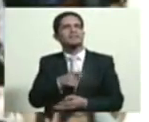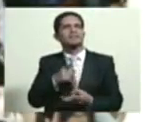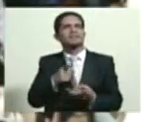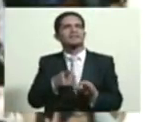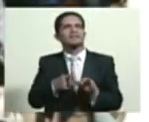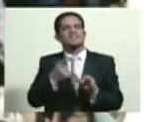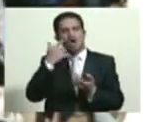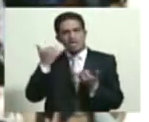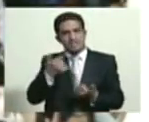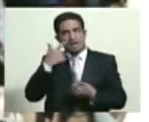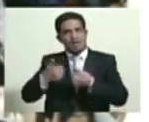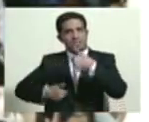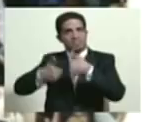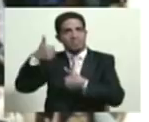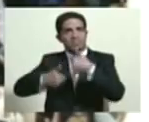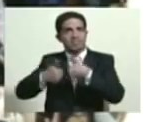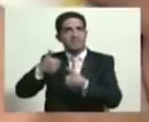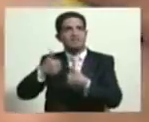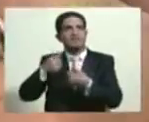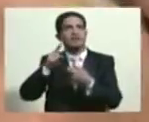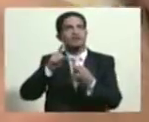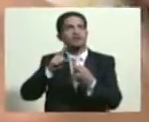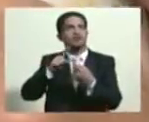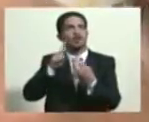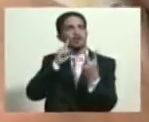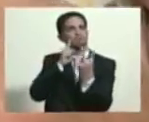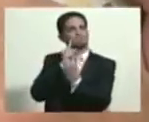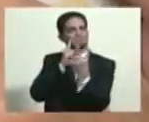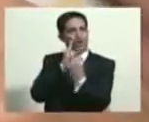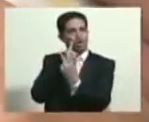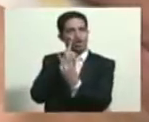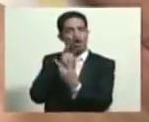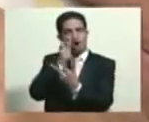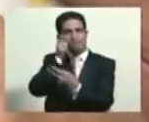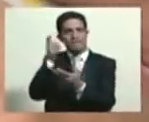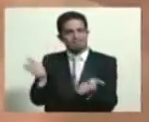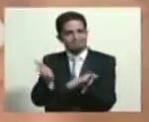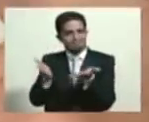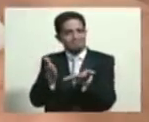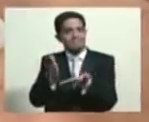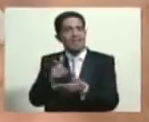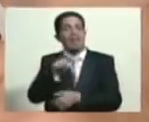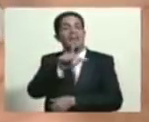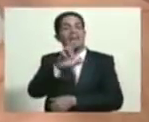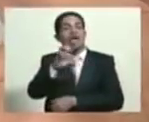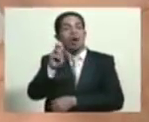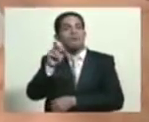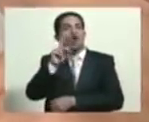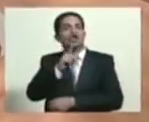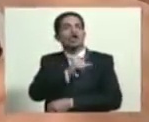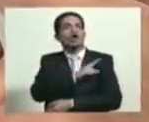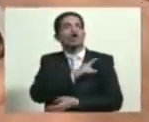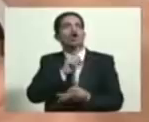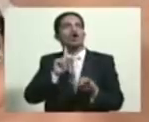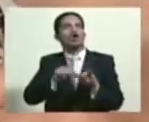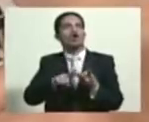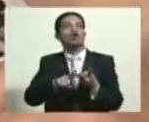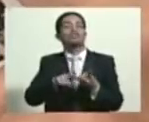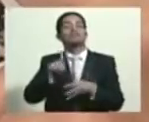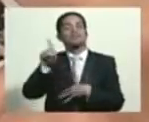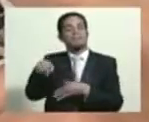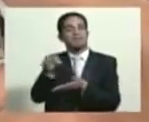psicópata con el otro psicópata, que fue su mentor, Leopoldo López, y a este Luis Florido lo votó,